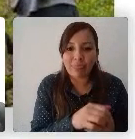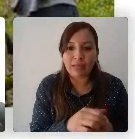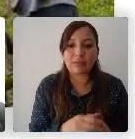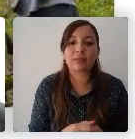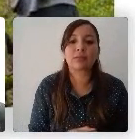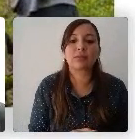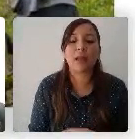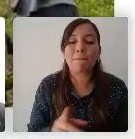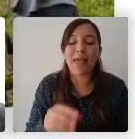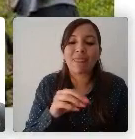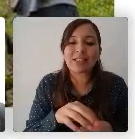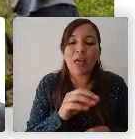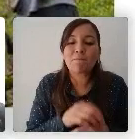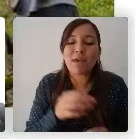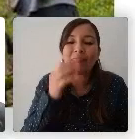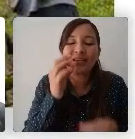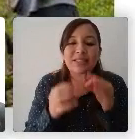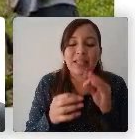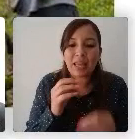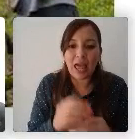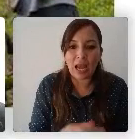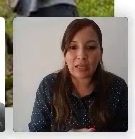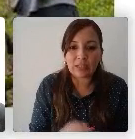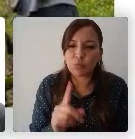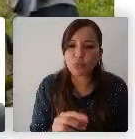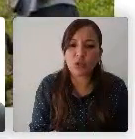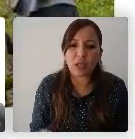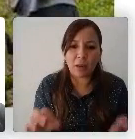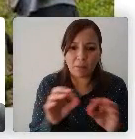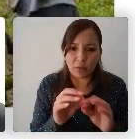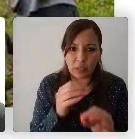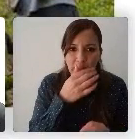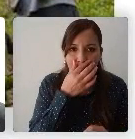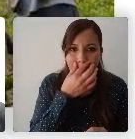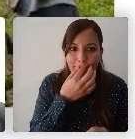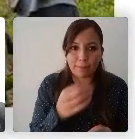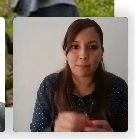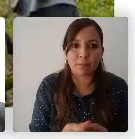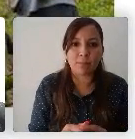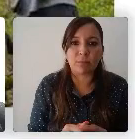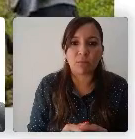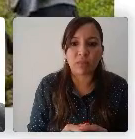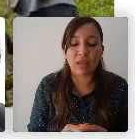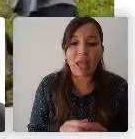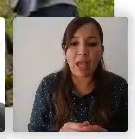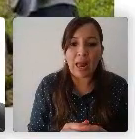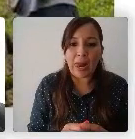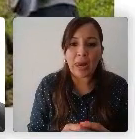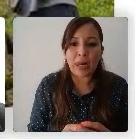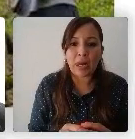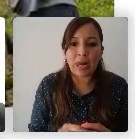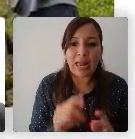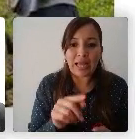protegerlo frente a la deforestación que, como les menciono, existe dentro de nuestro territorio. Y estos